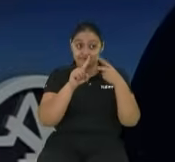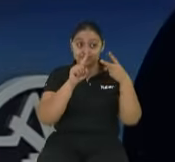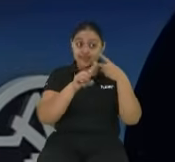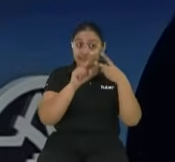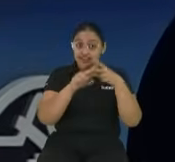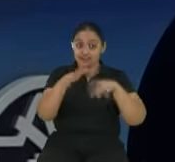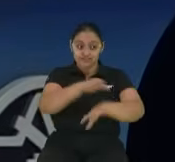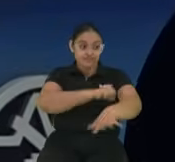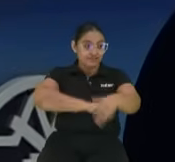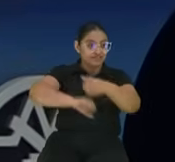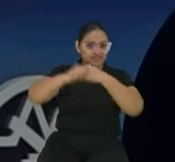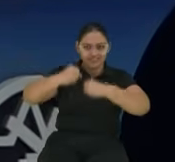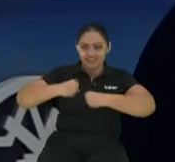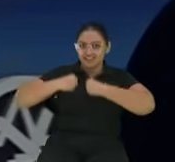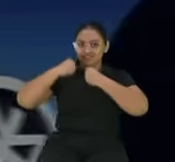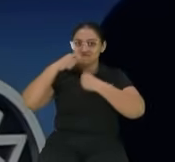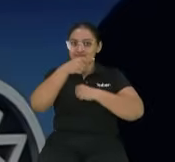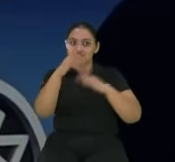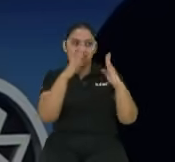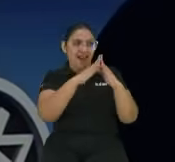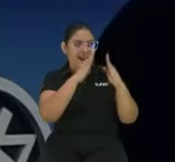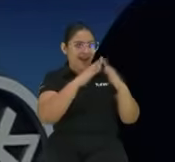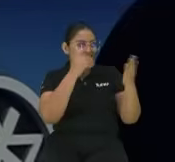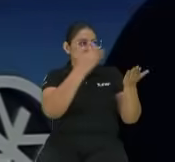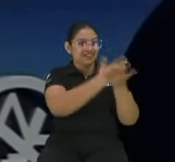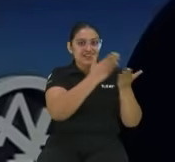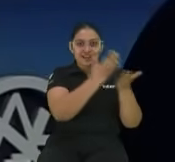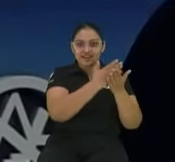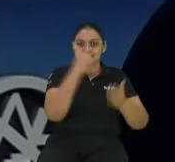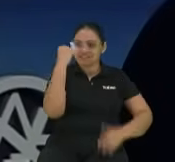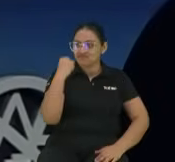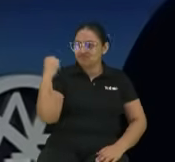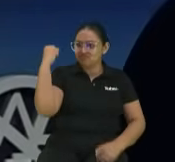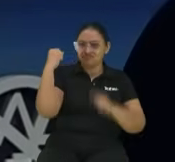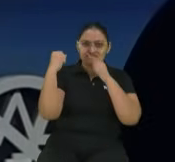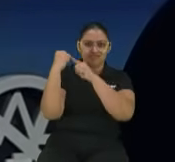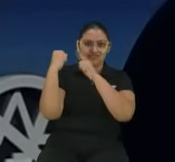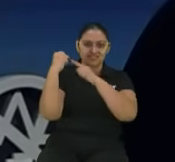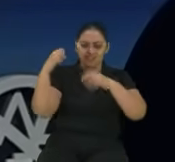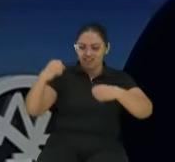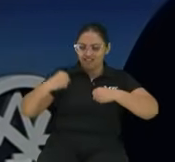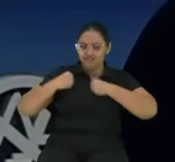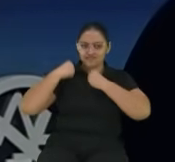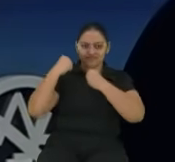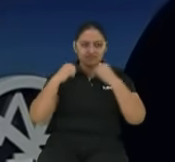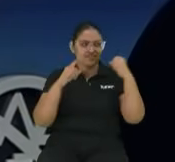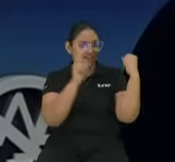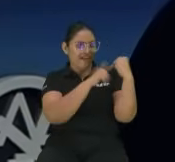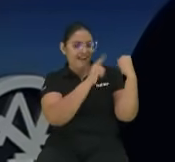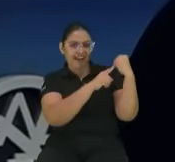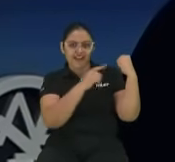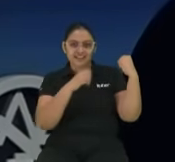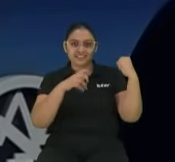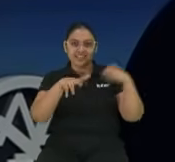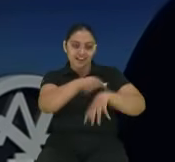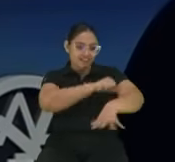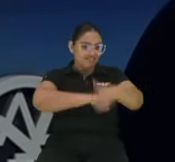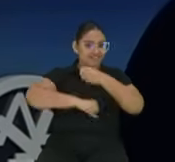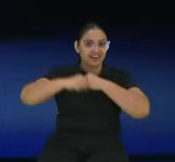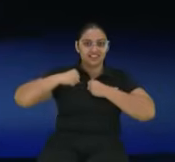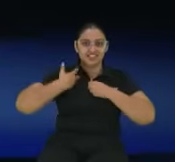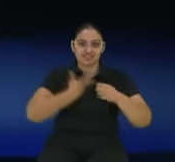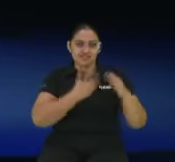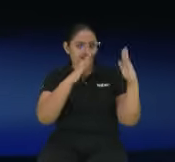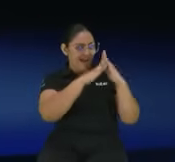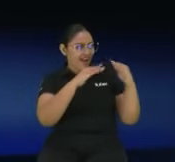valentía hoy cuando llegue a la casa Dígale a su marido te voy a dar con la fortaleza y con la valentía eh Amén dice hermana es